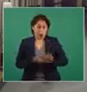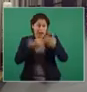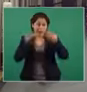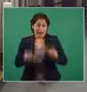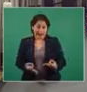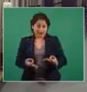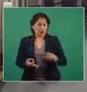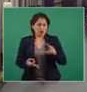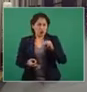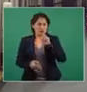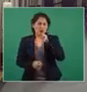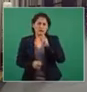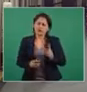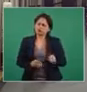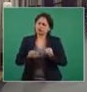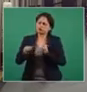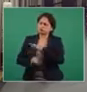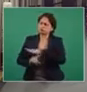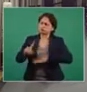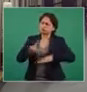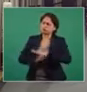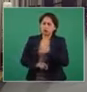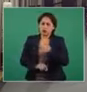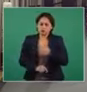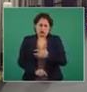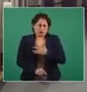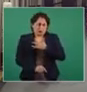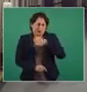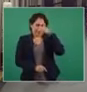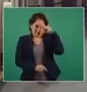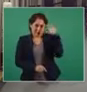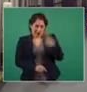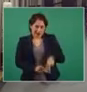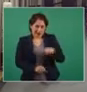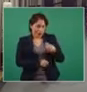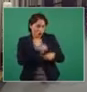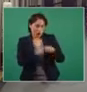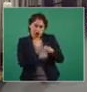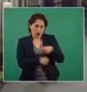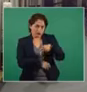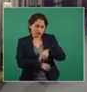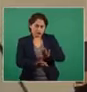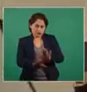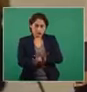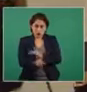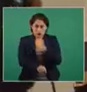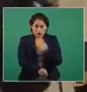conoce a la gente, y yo me siento profundamente mexicano hace muchos años, por eso me he atrevido a hacer esta pregunta.